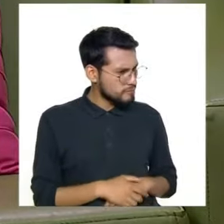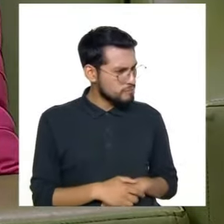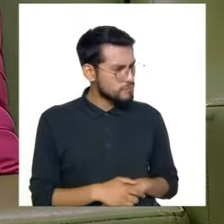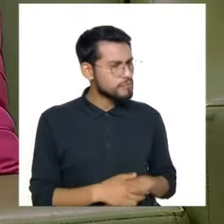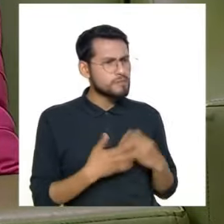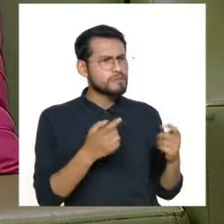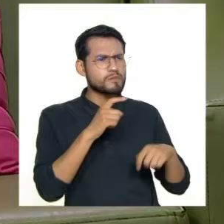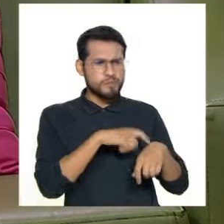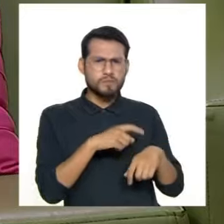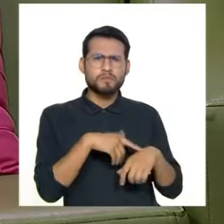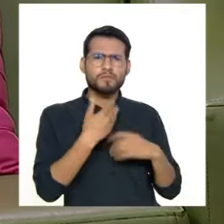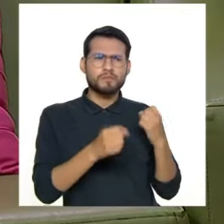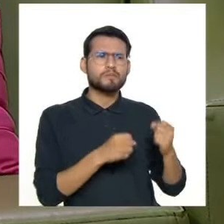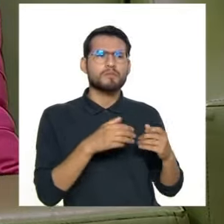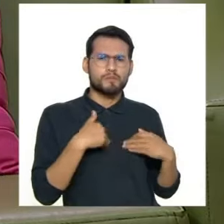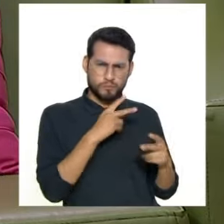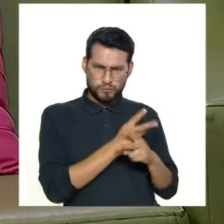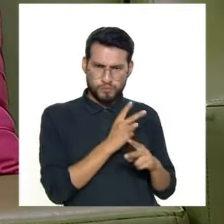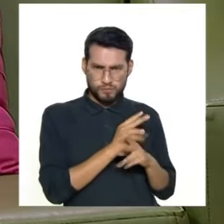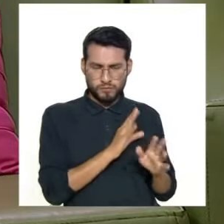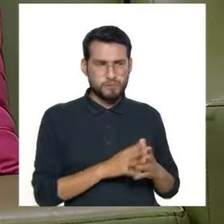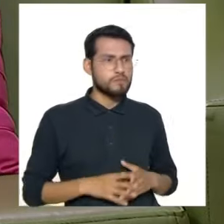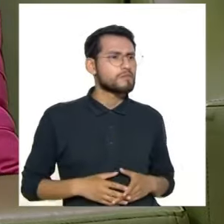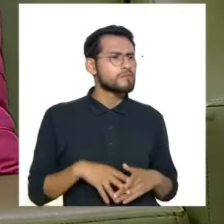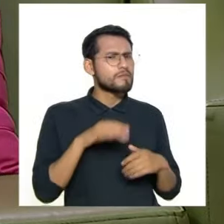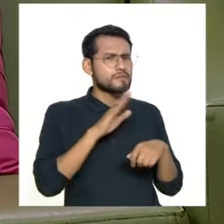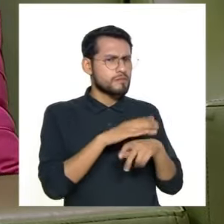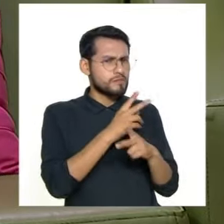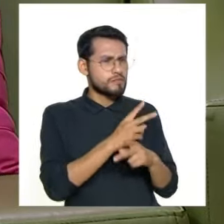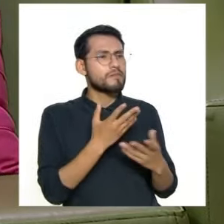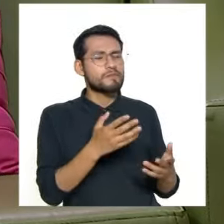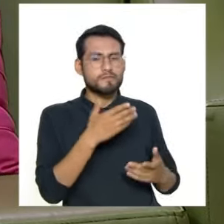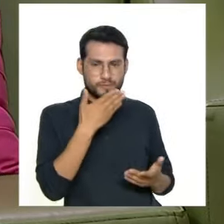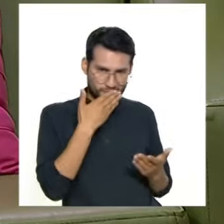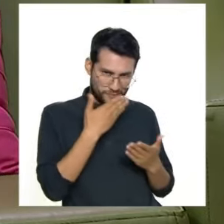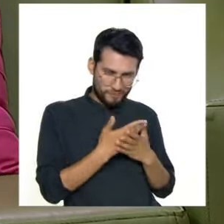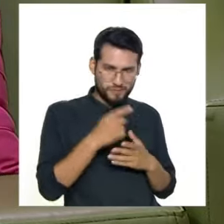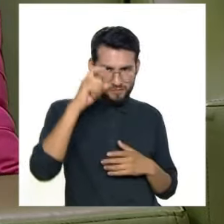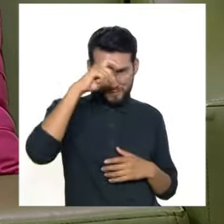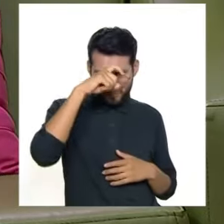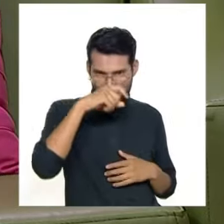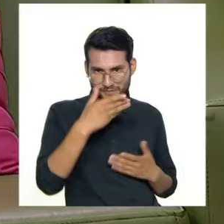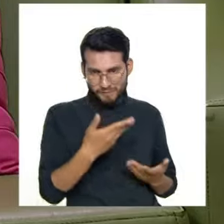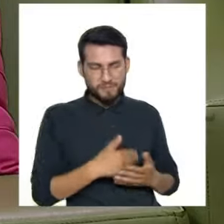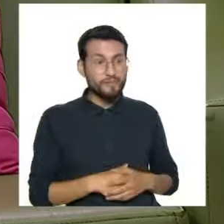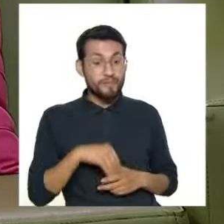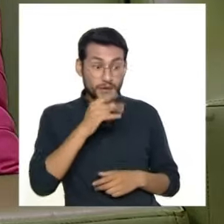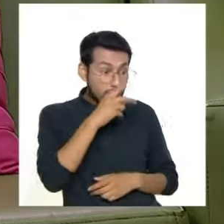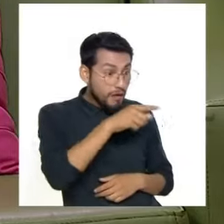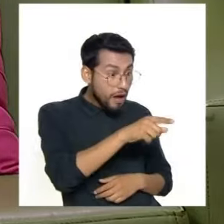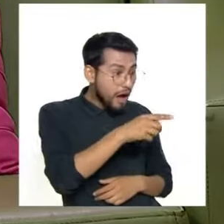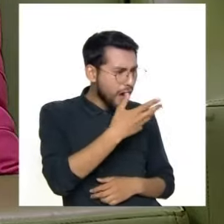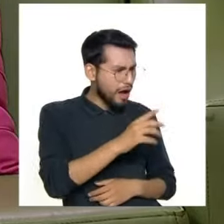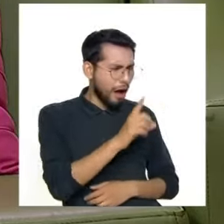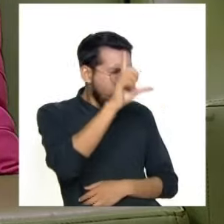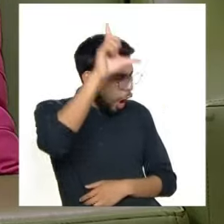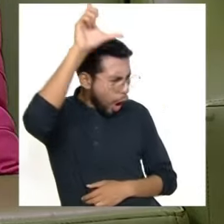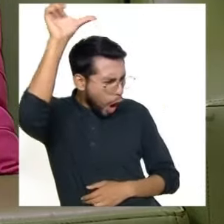hay hay varios momentos de los que podemos ser cuidadosos creo que la prevención está la gracia eh si ves una oferta extremadamente